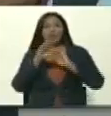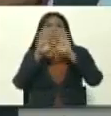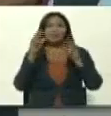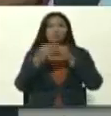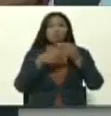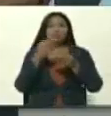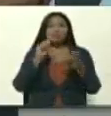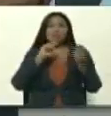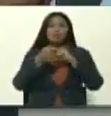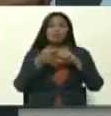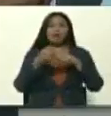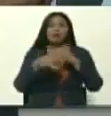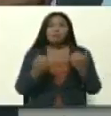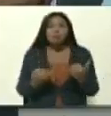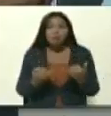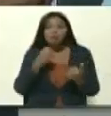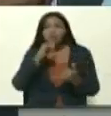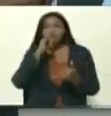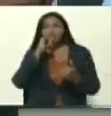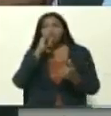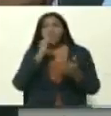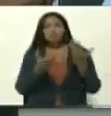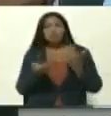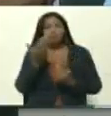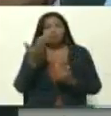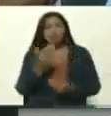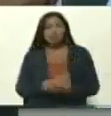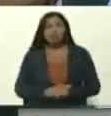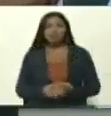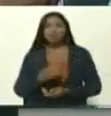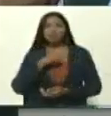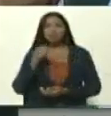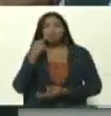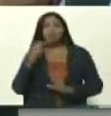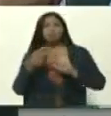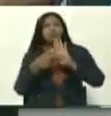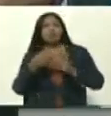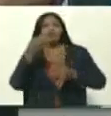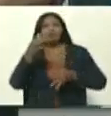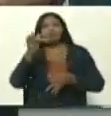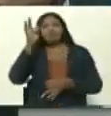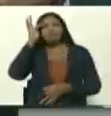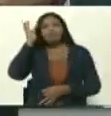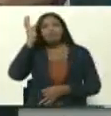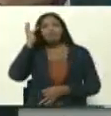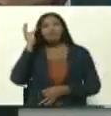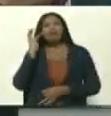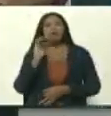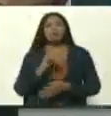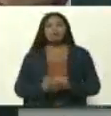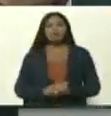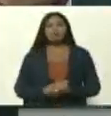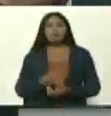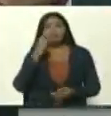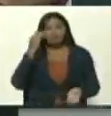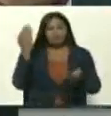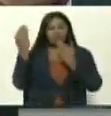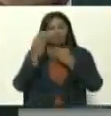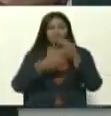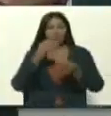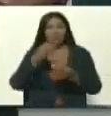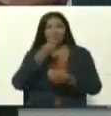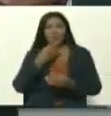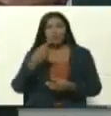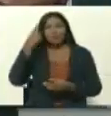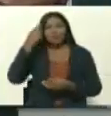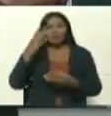vamos a trasladar de inmediato con información importante que nos destaca el fiscal general de la República, Tarek William Saab. Fiscal, adelante, ¿cómo está? Muy buenos días,